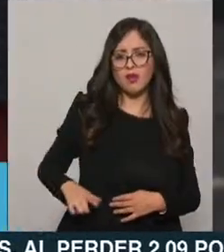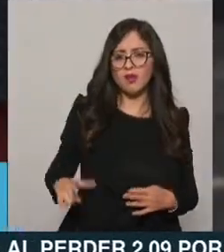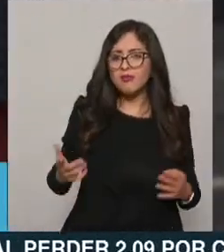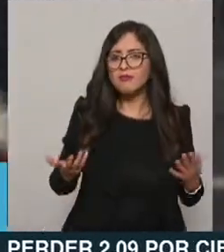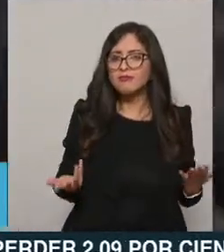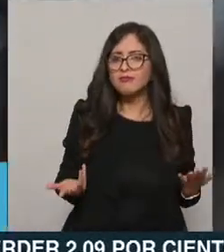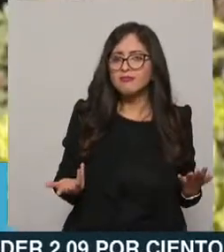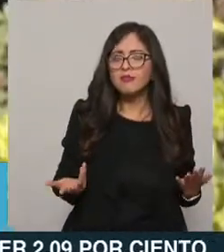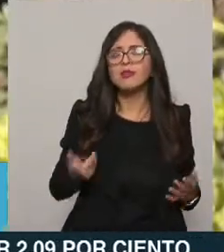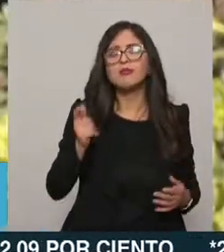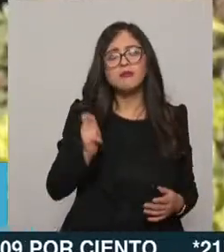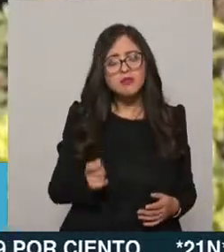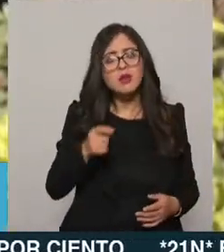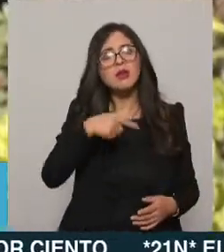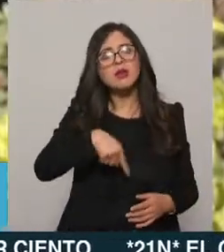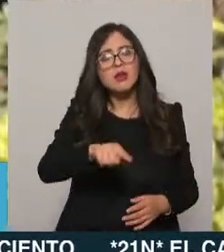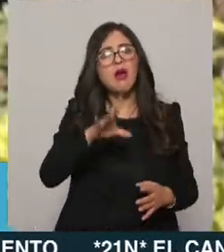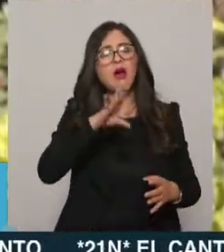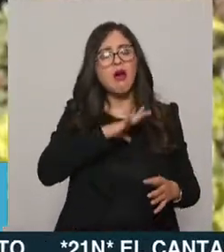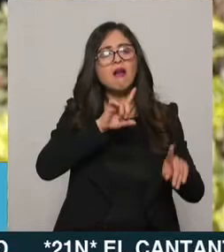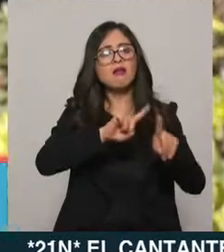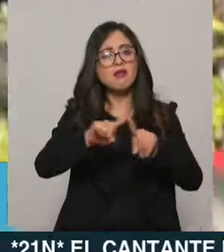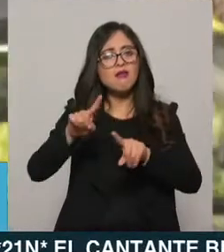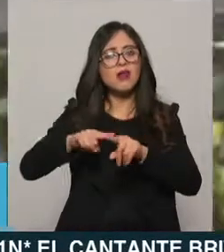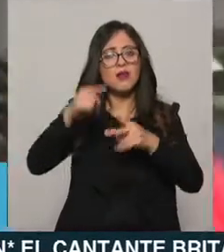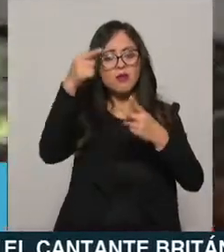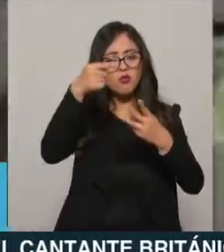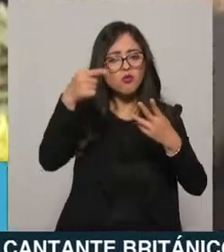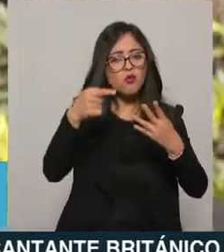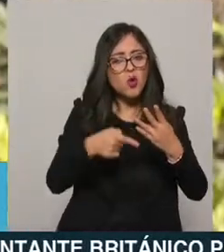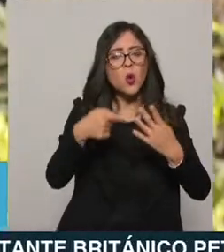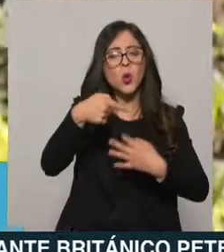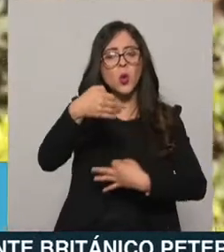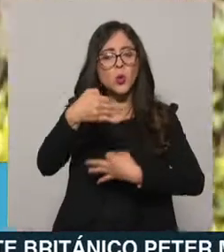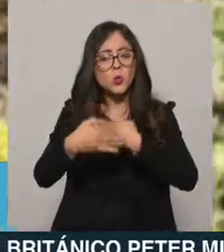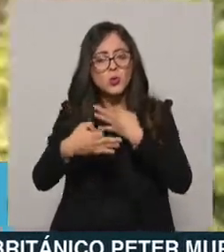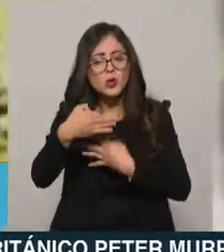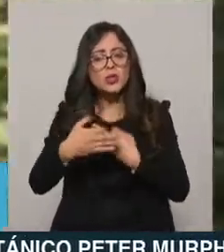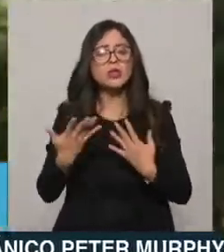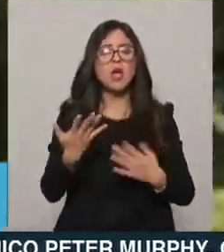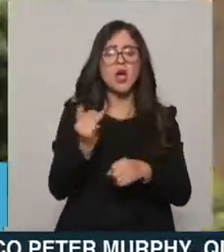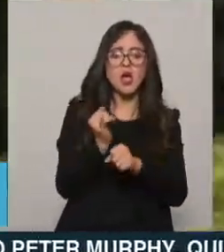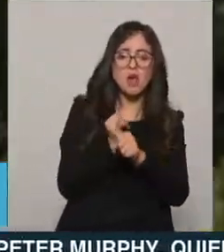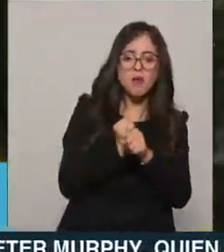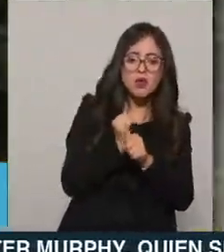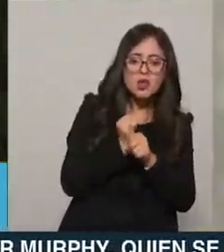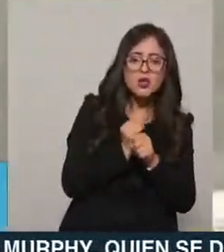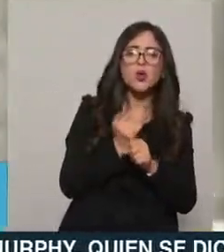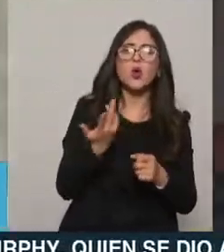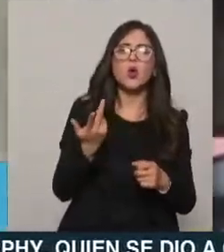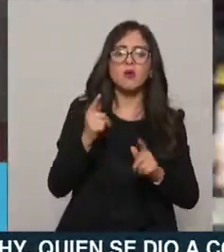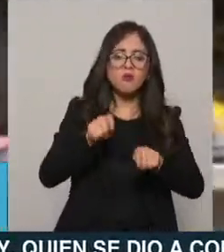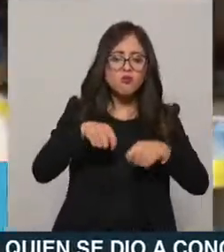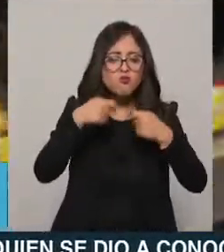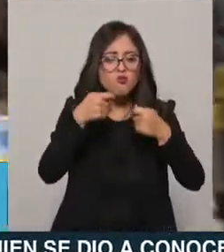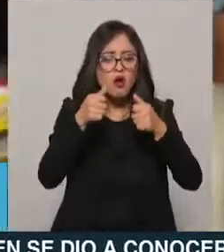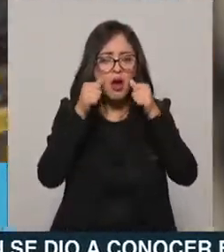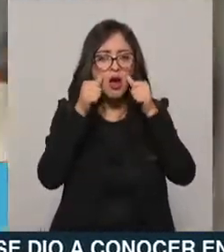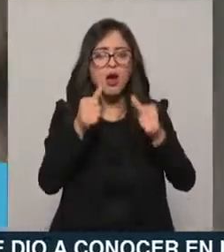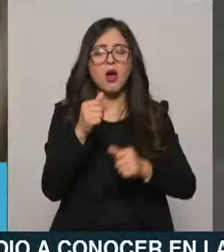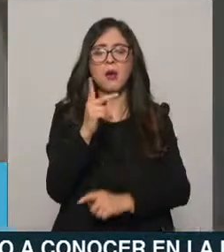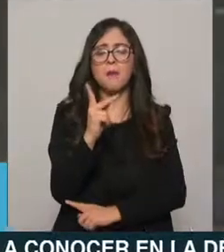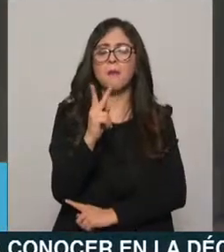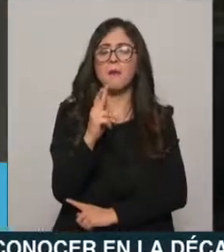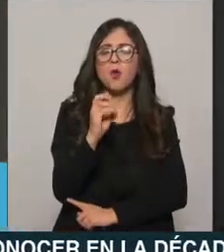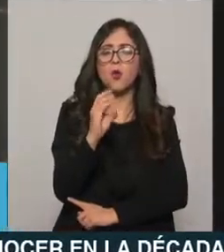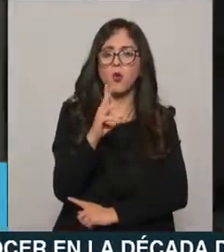abordar muchos campos: el de impartición de justicia, el de investigación, el de procuración, el de incluso, como se